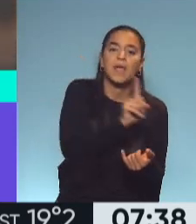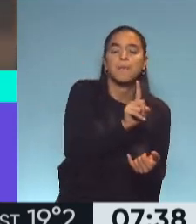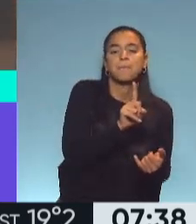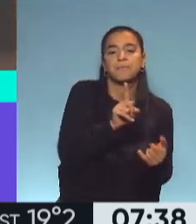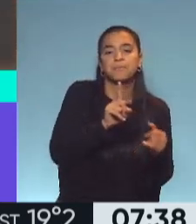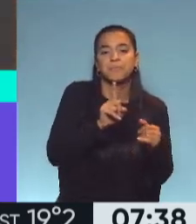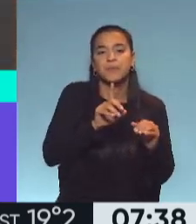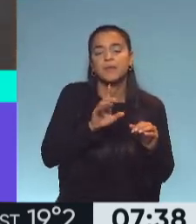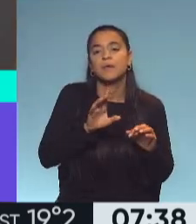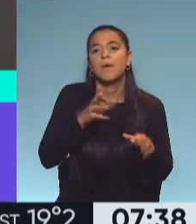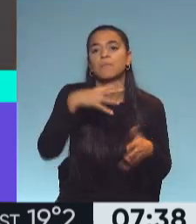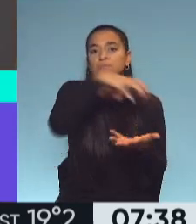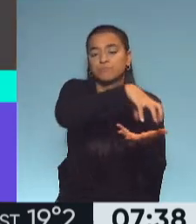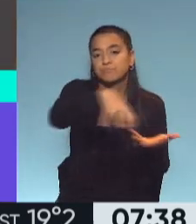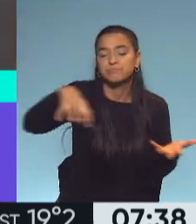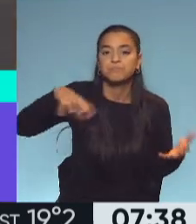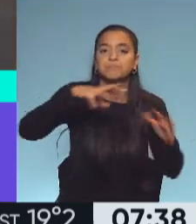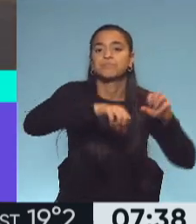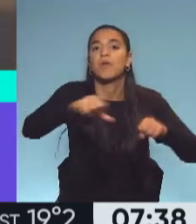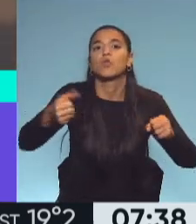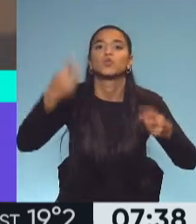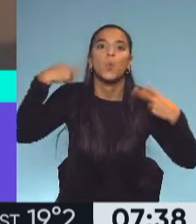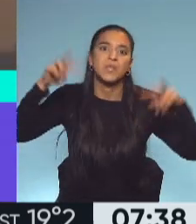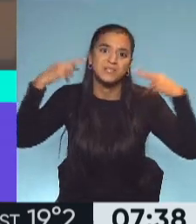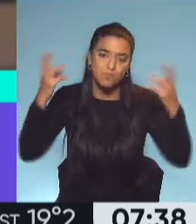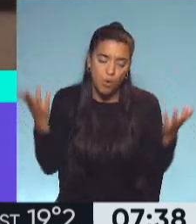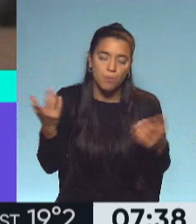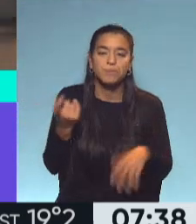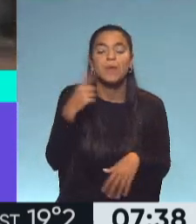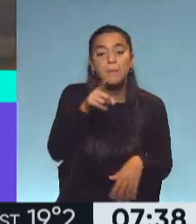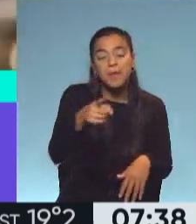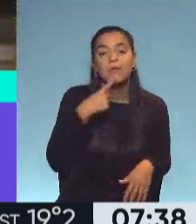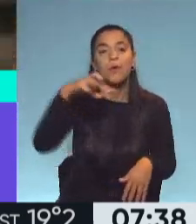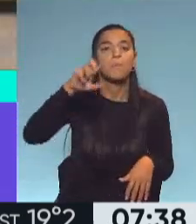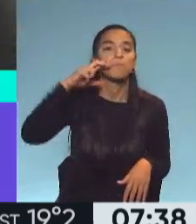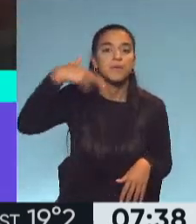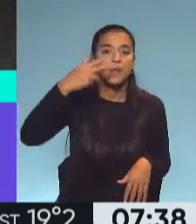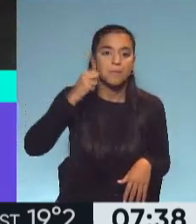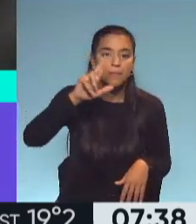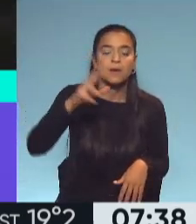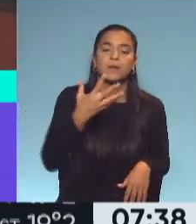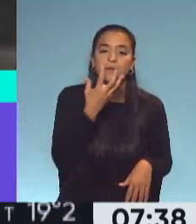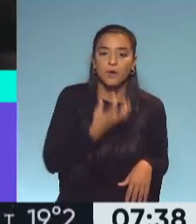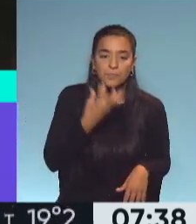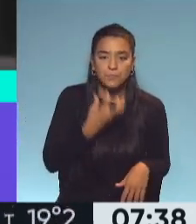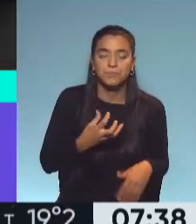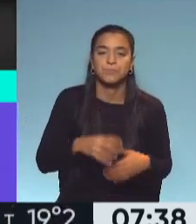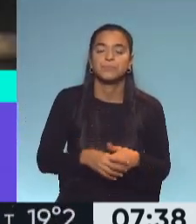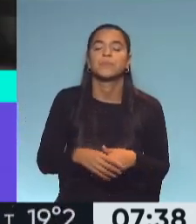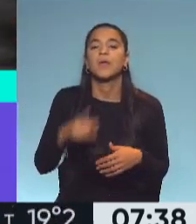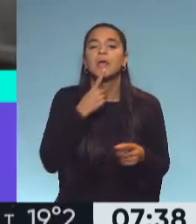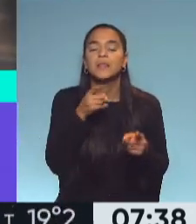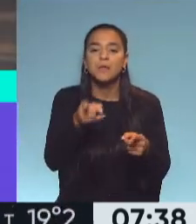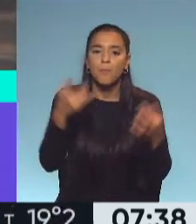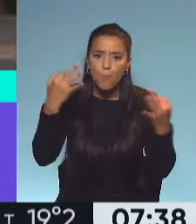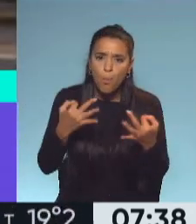plazas estén completas con el turismo. Pero les decía, en el caso de Pinamar, de Gesell, por ejemplo, la temporada fue muy